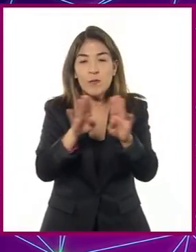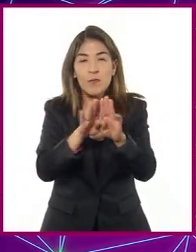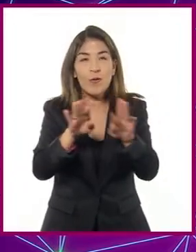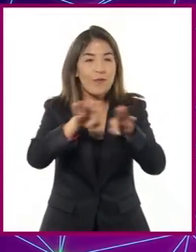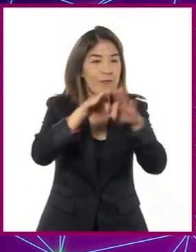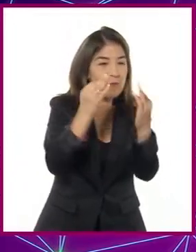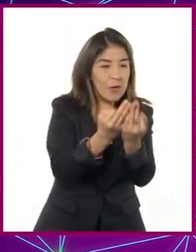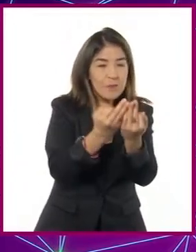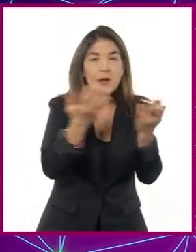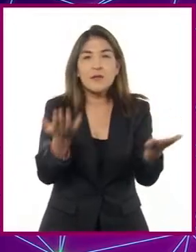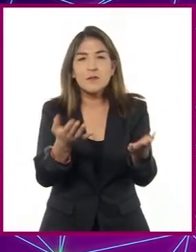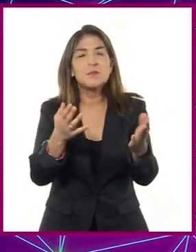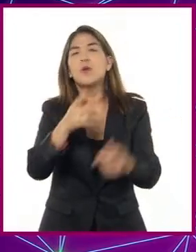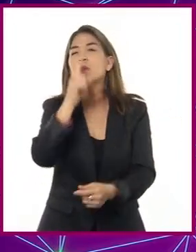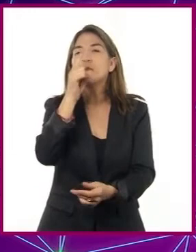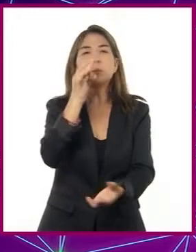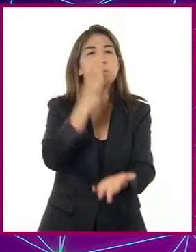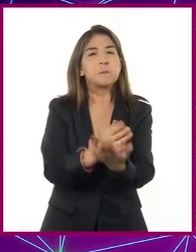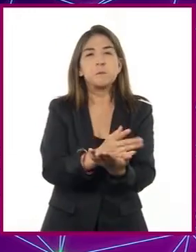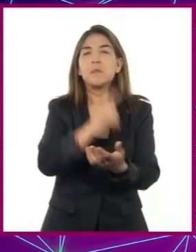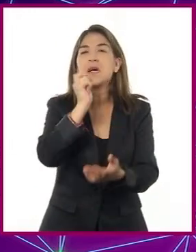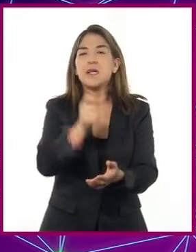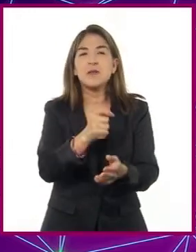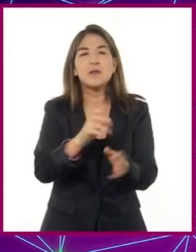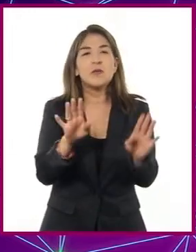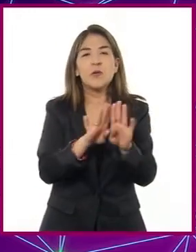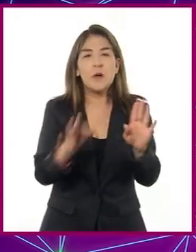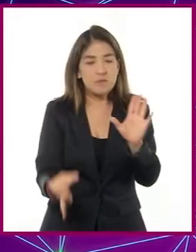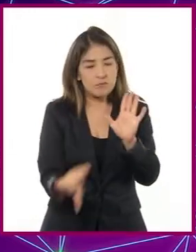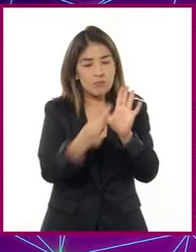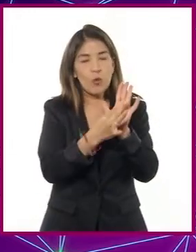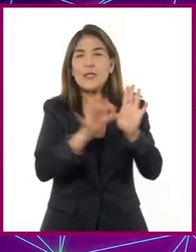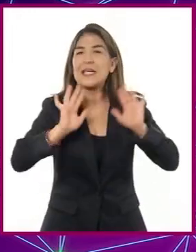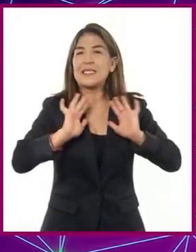es decir, que solo tiene posición.